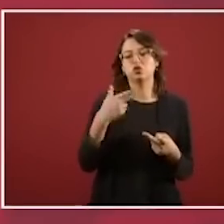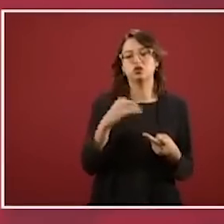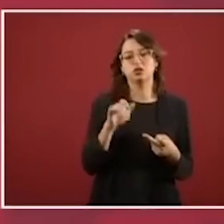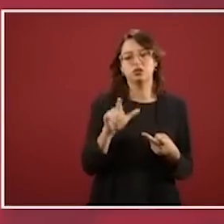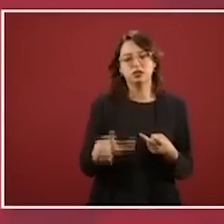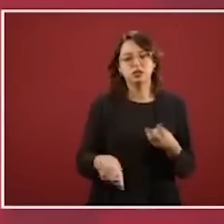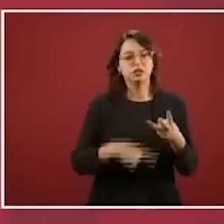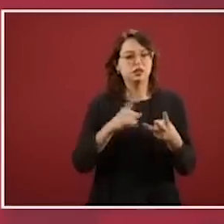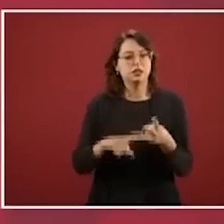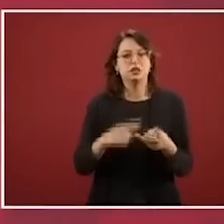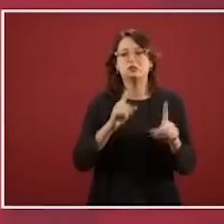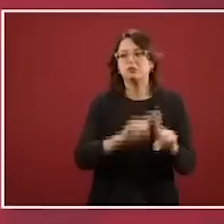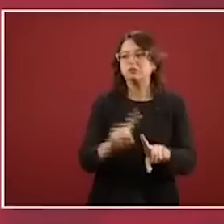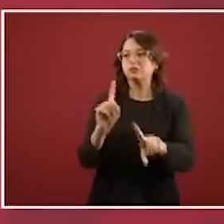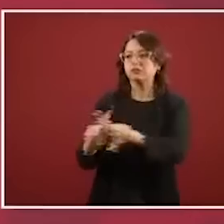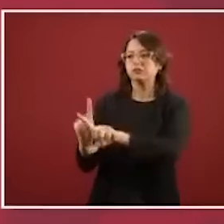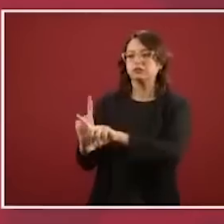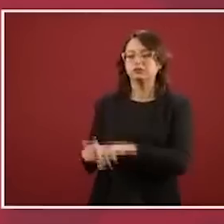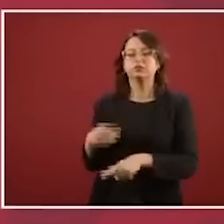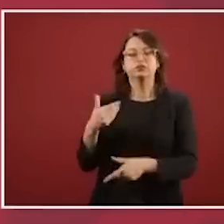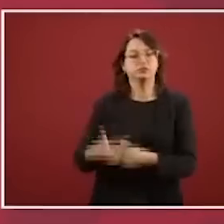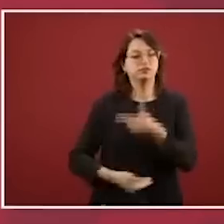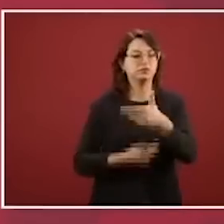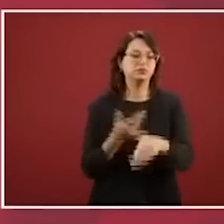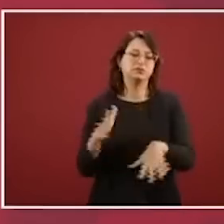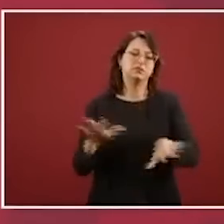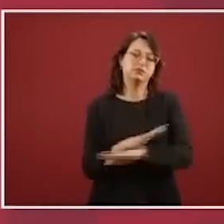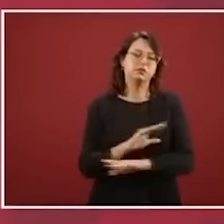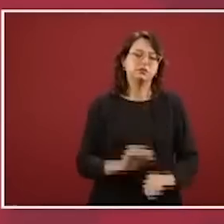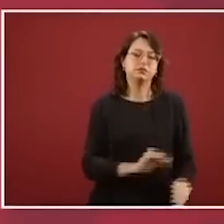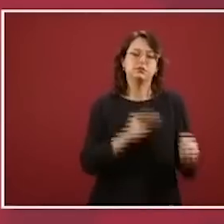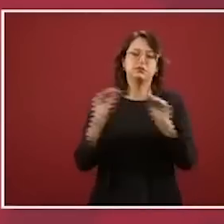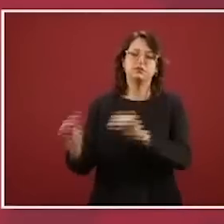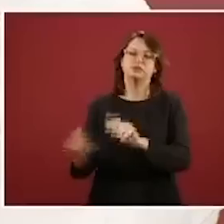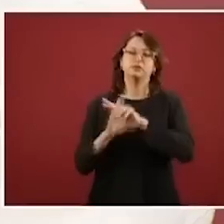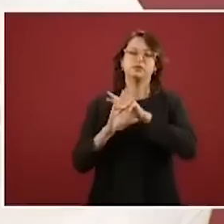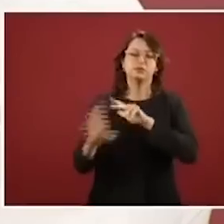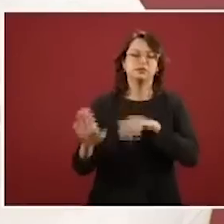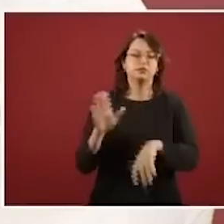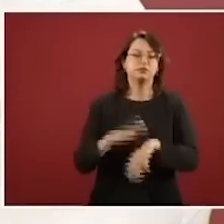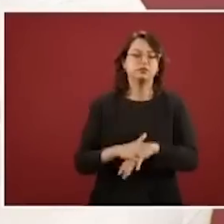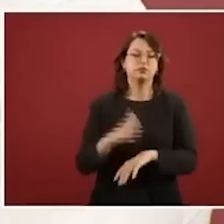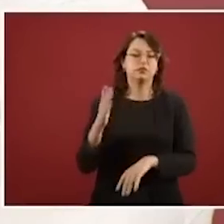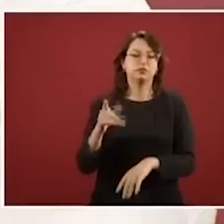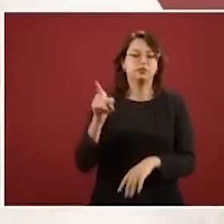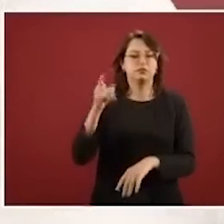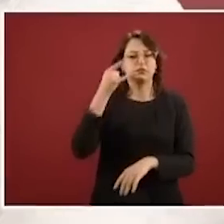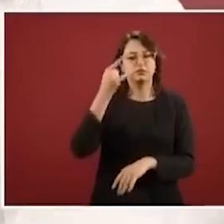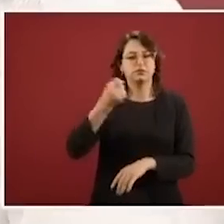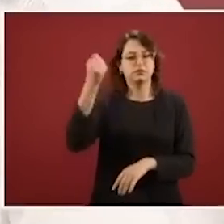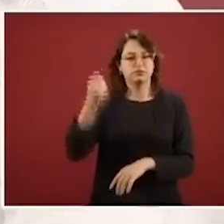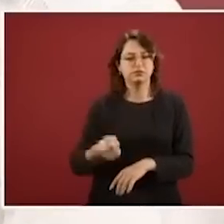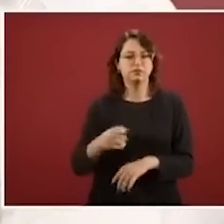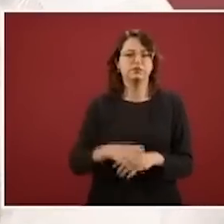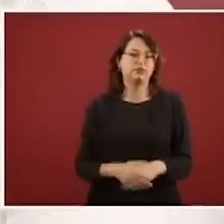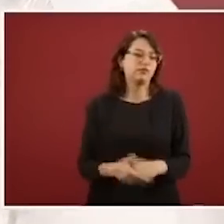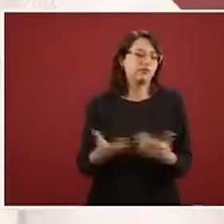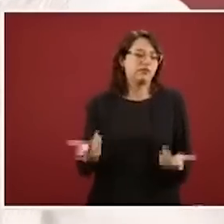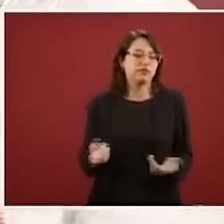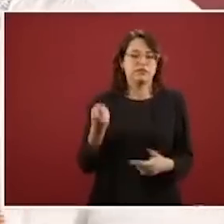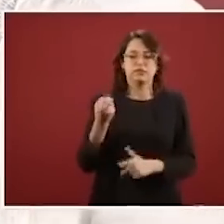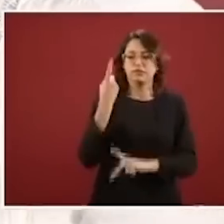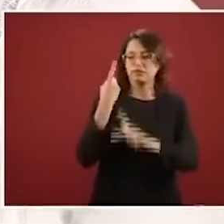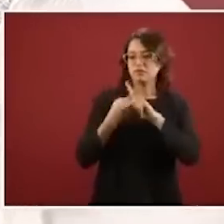que pues han tenido procesos migratorios, particularmente en el sur de Campeche. Y a partir de esta estadística